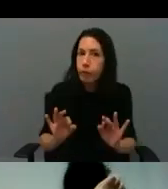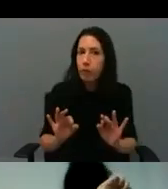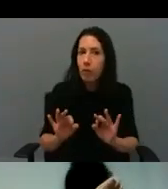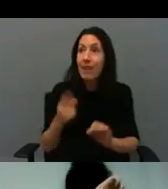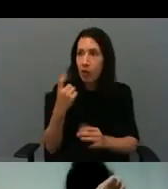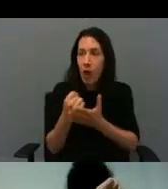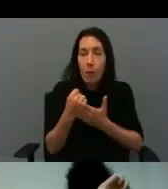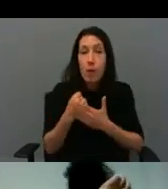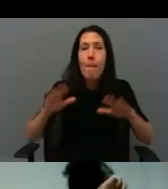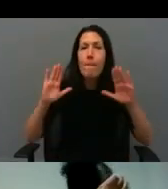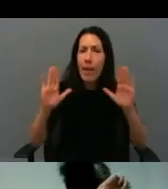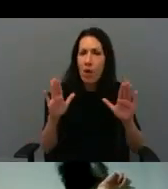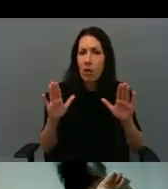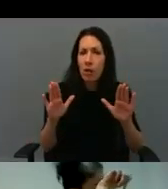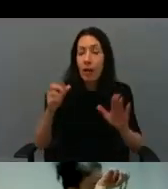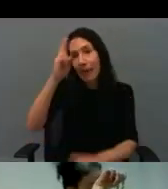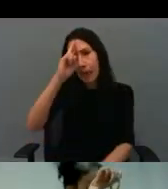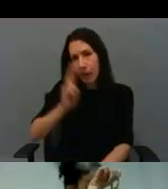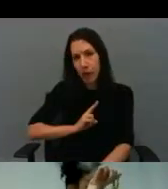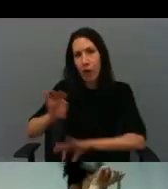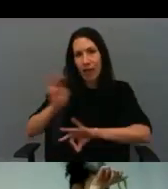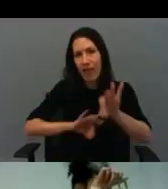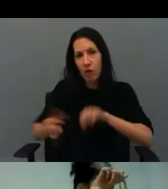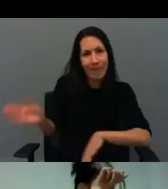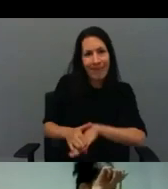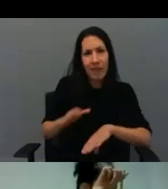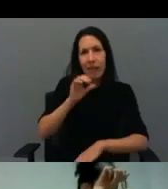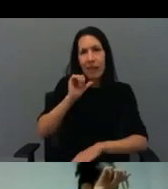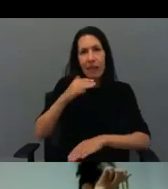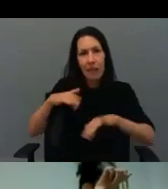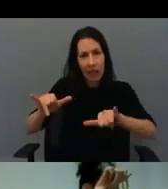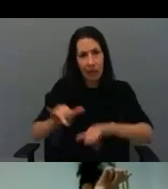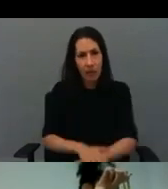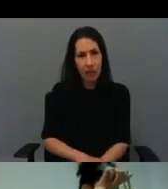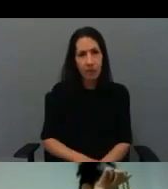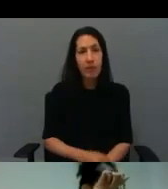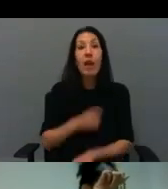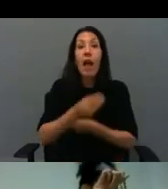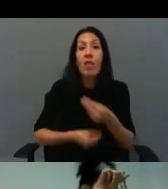pero respeta mis decisiones? ¿Cómo hacemos esto? ¿Quién quiera contestar?